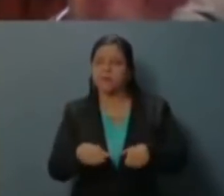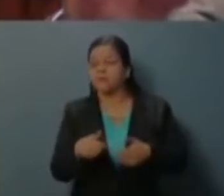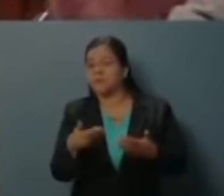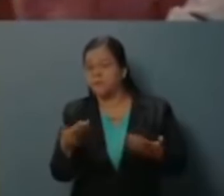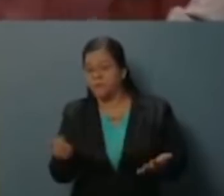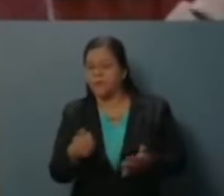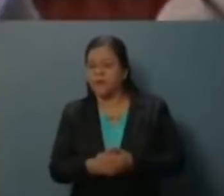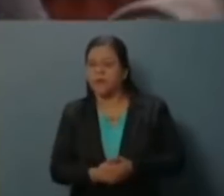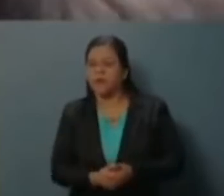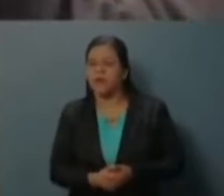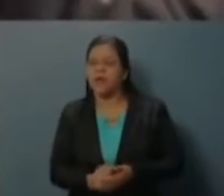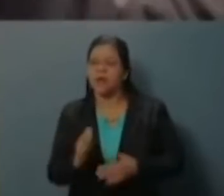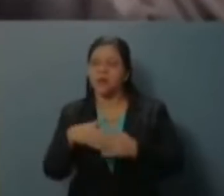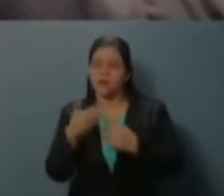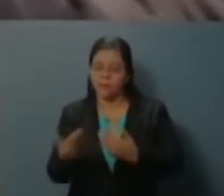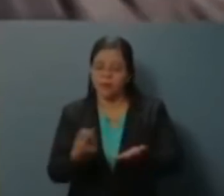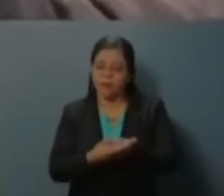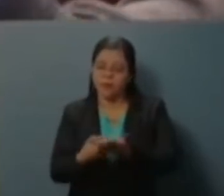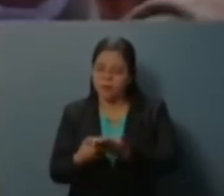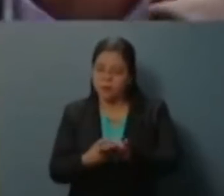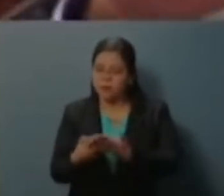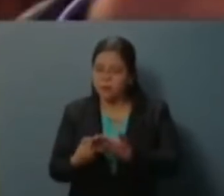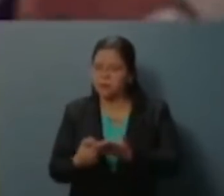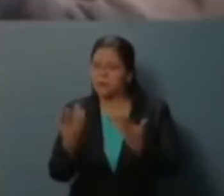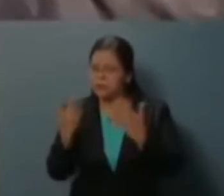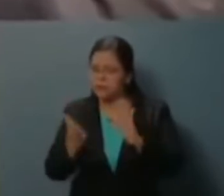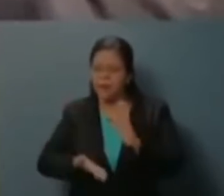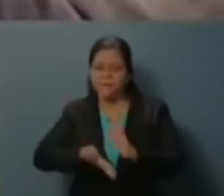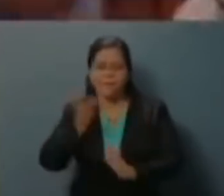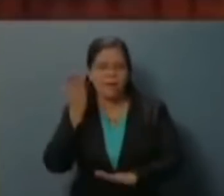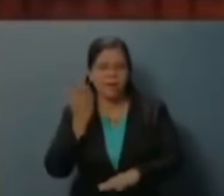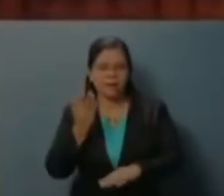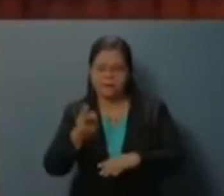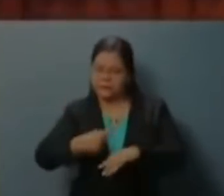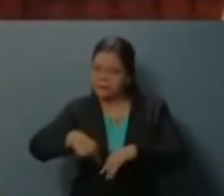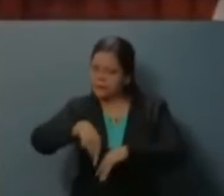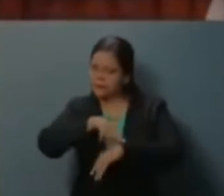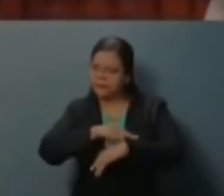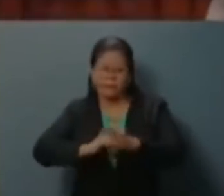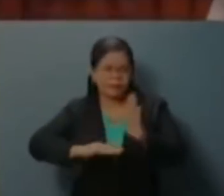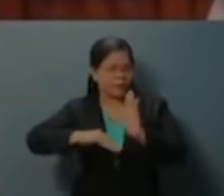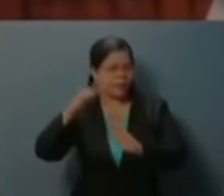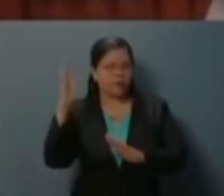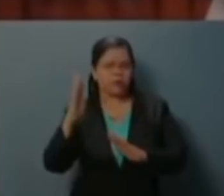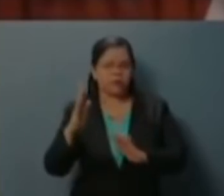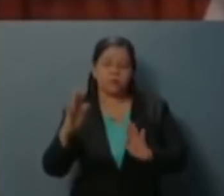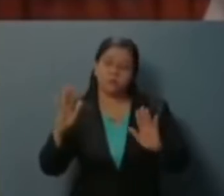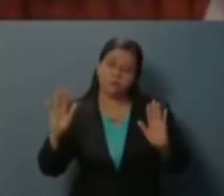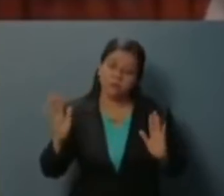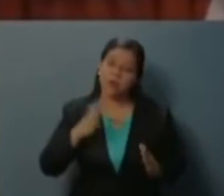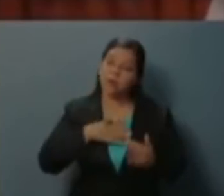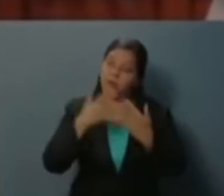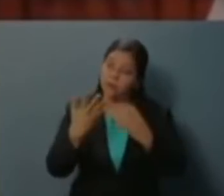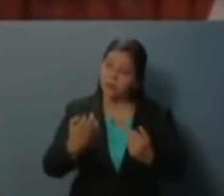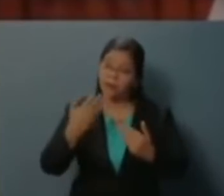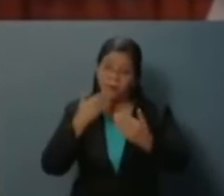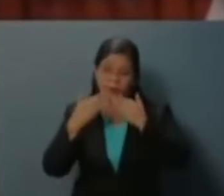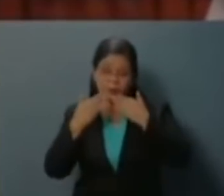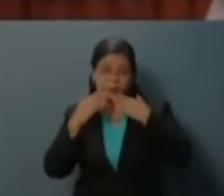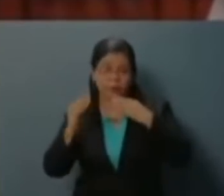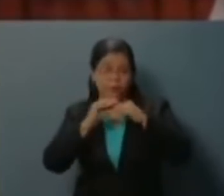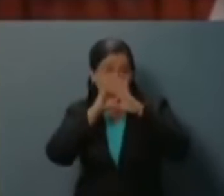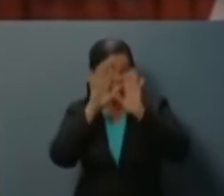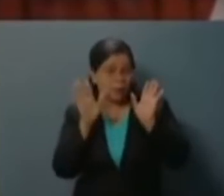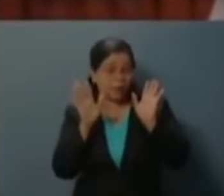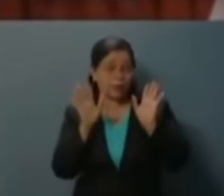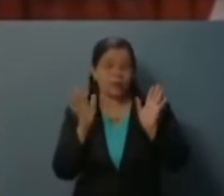ratificación y luego una distribución, para que hagamos más largo el juego. Yo lo que quiero es que quede claro